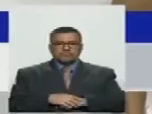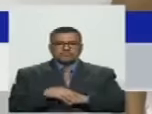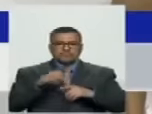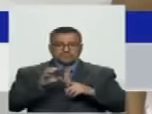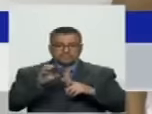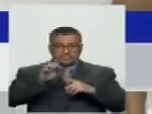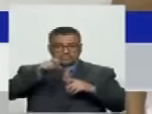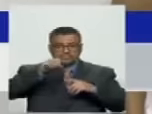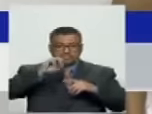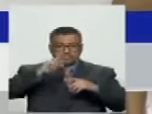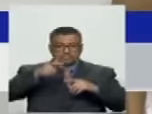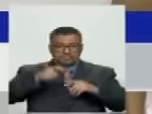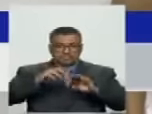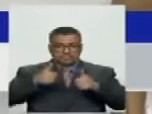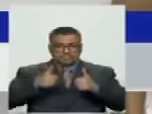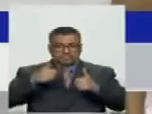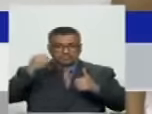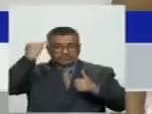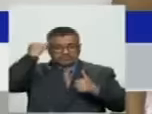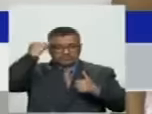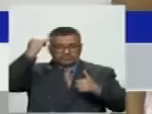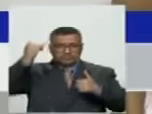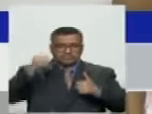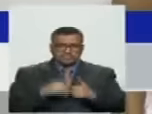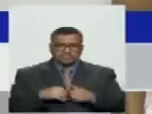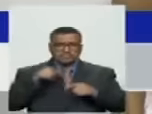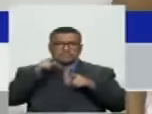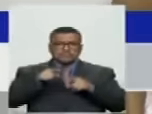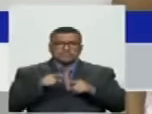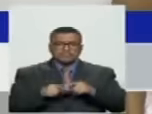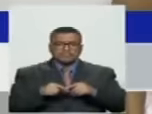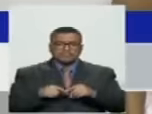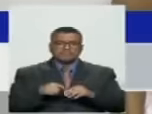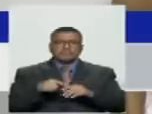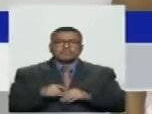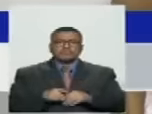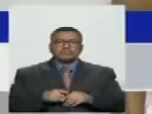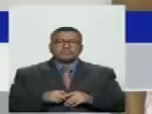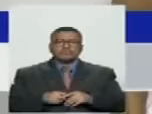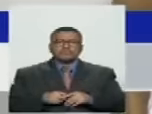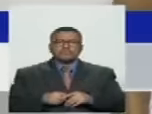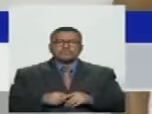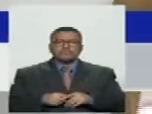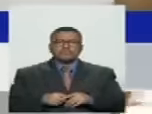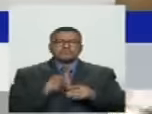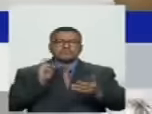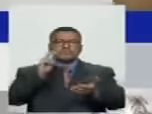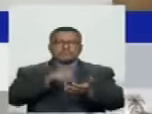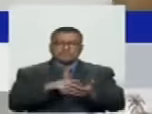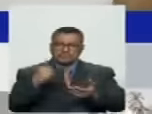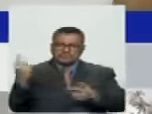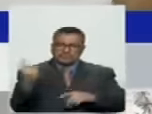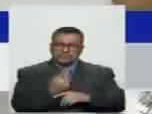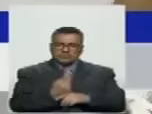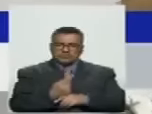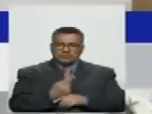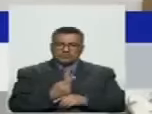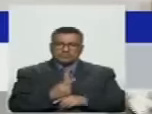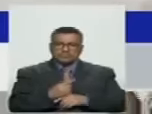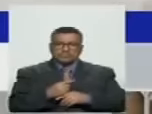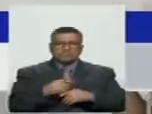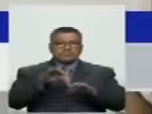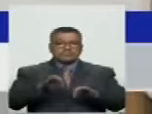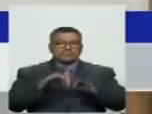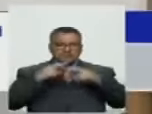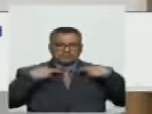elemental, desde un principio cognitivo, desde un principio desde los albores de la aparición del Homo sapiens, de la